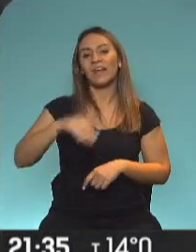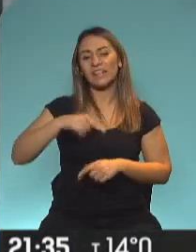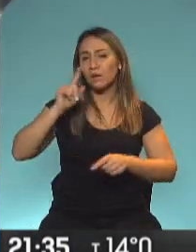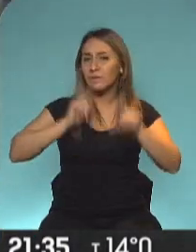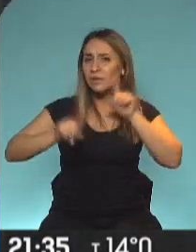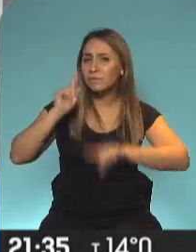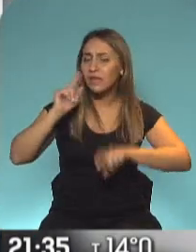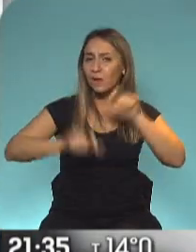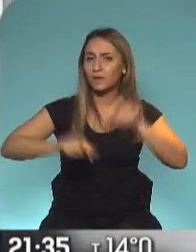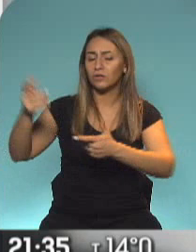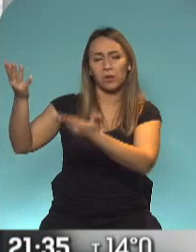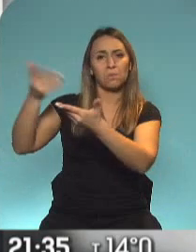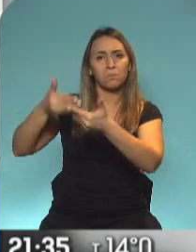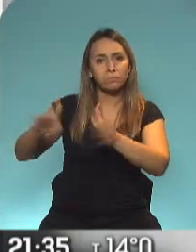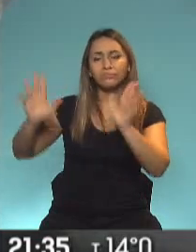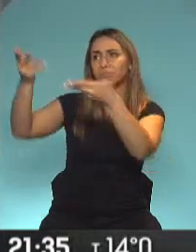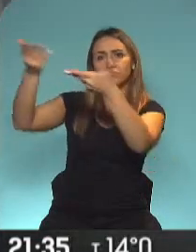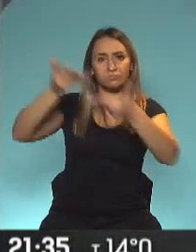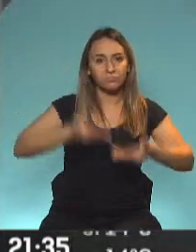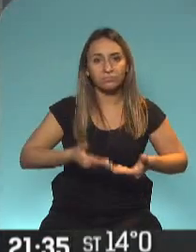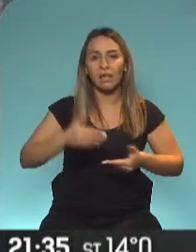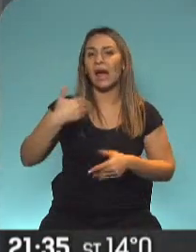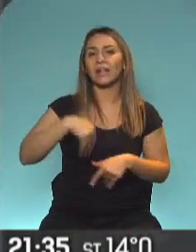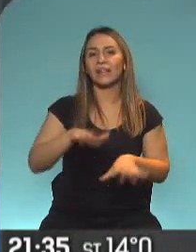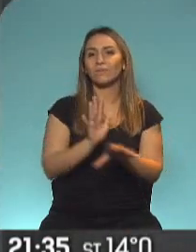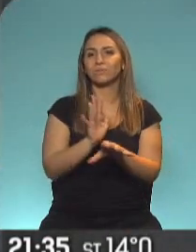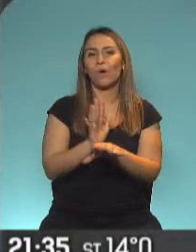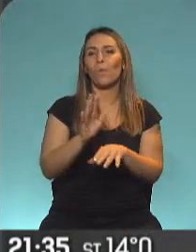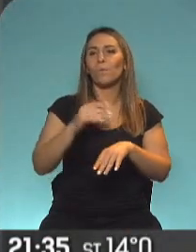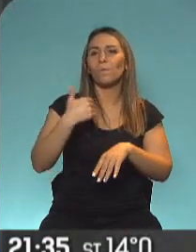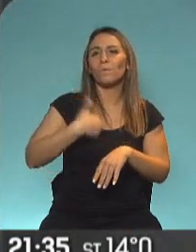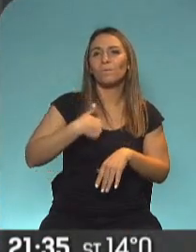historia y es considerado un país amigable.